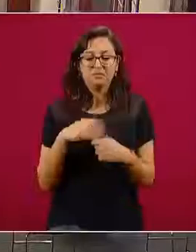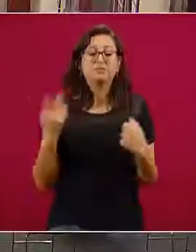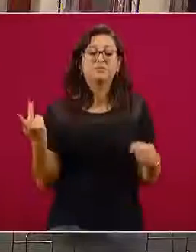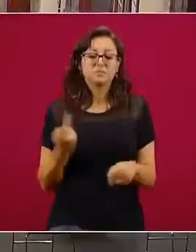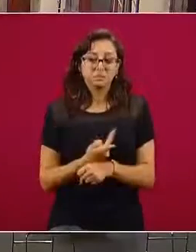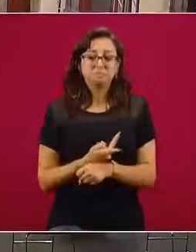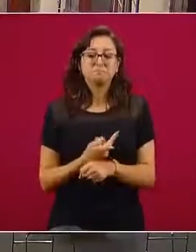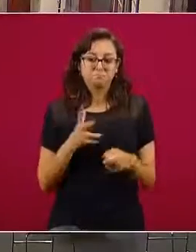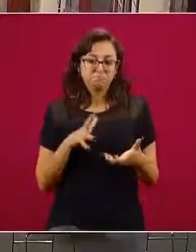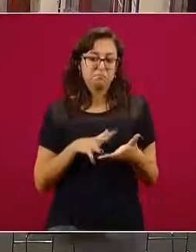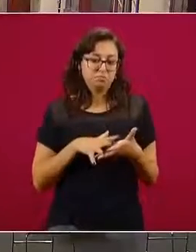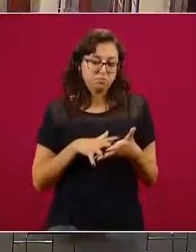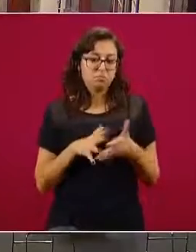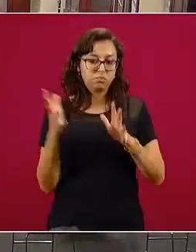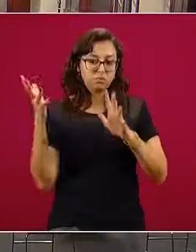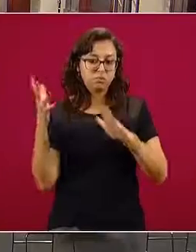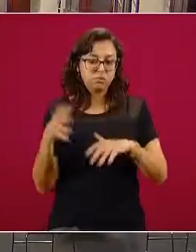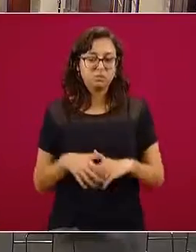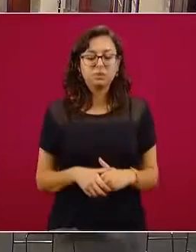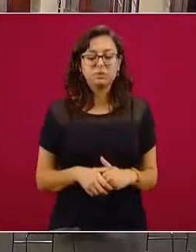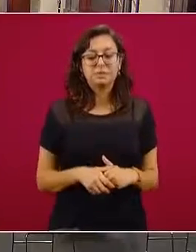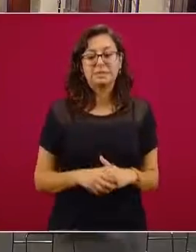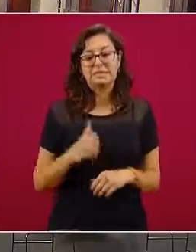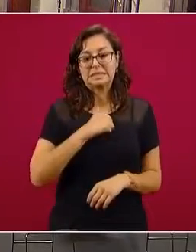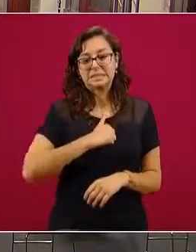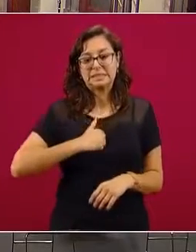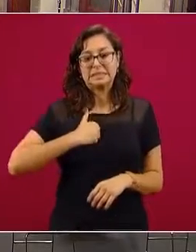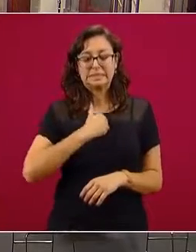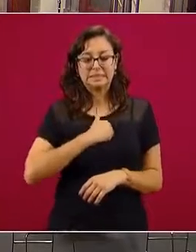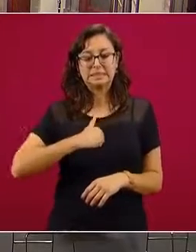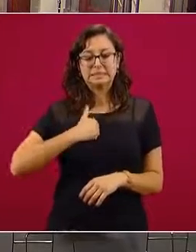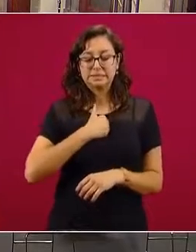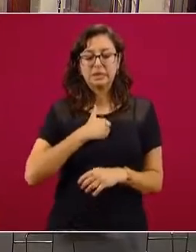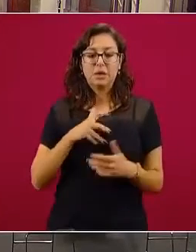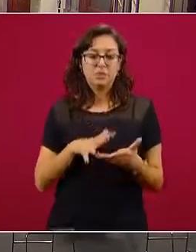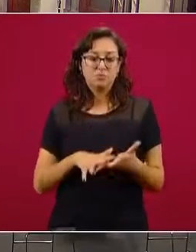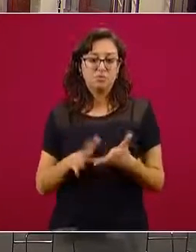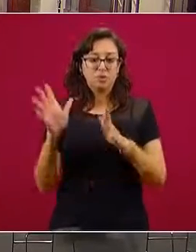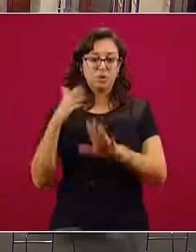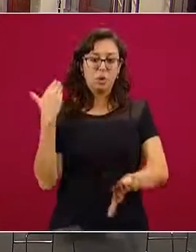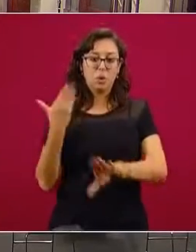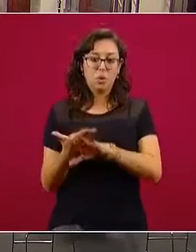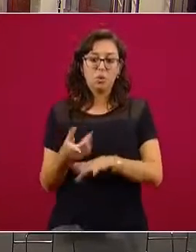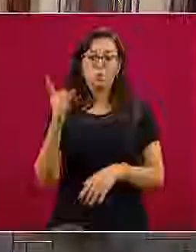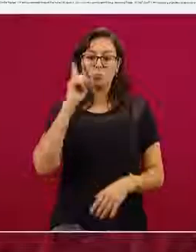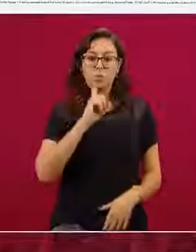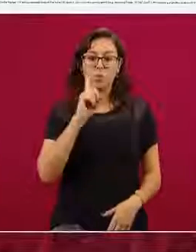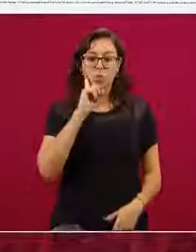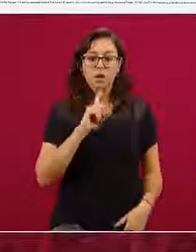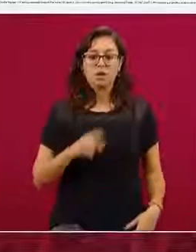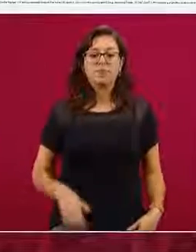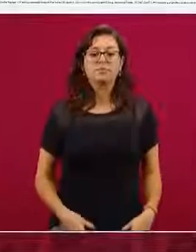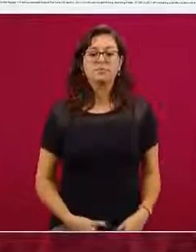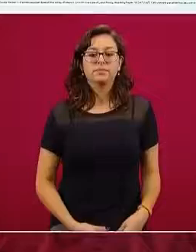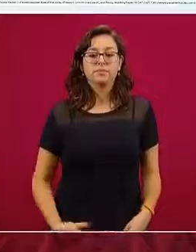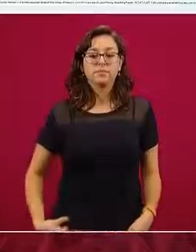un incremento en la violencia intrafamiliar y desafortunadamente violencia contra las mujeres, sobre todo contra las